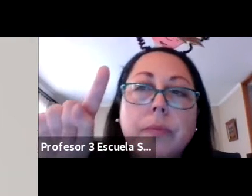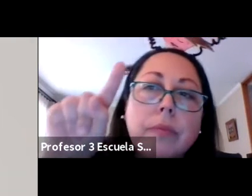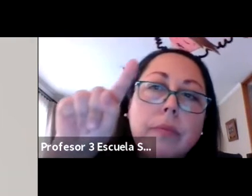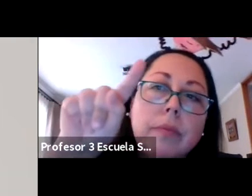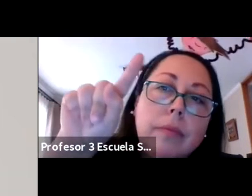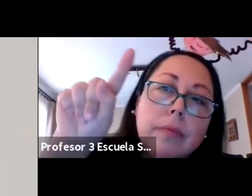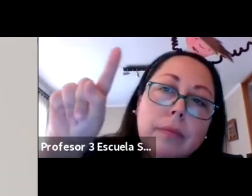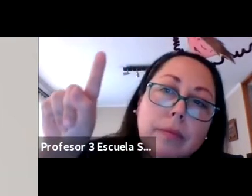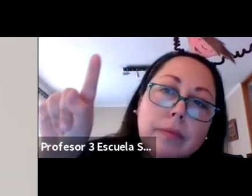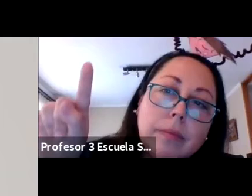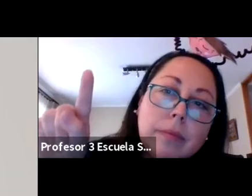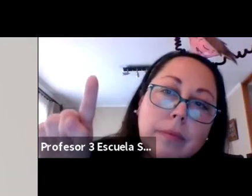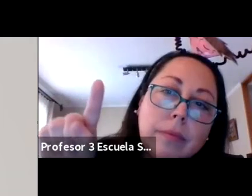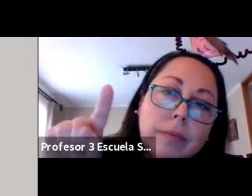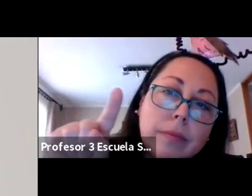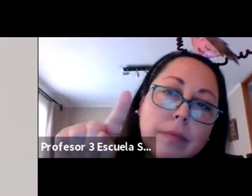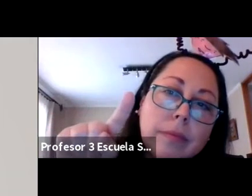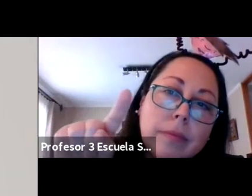Vamos.